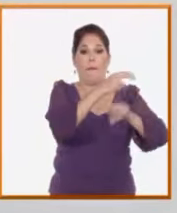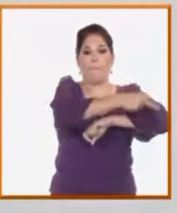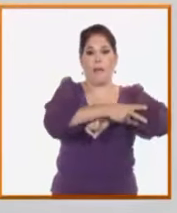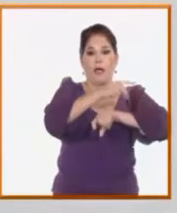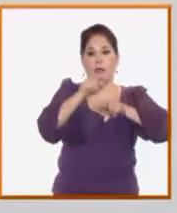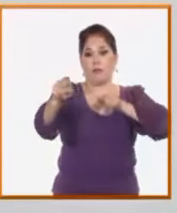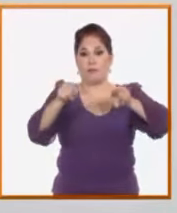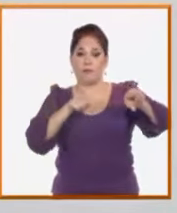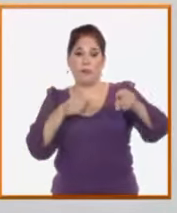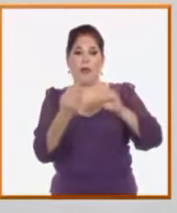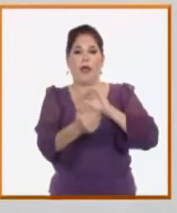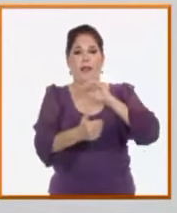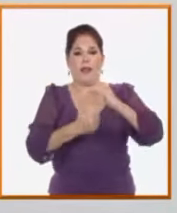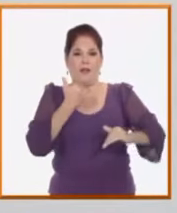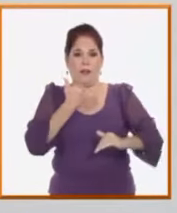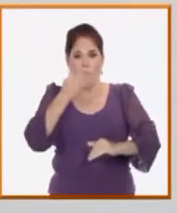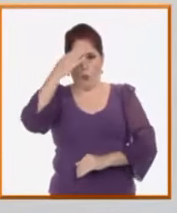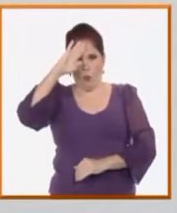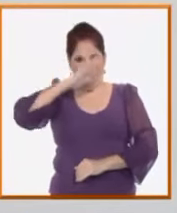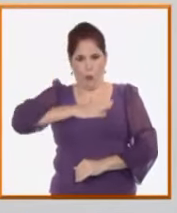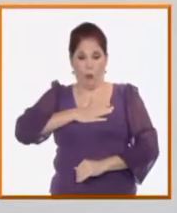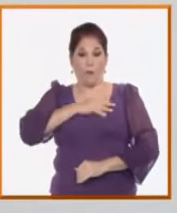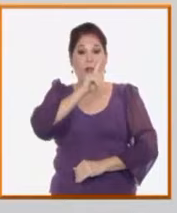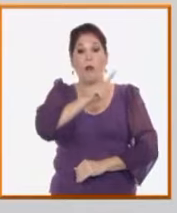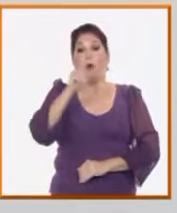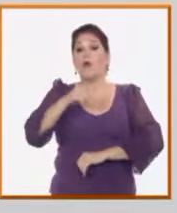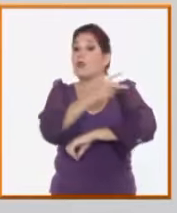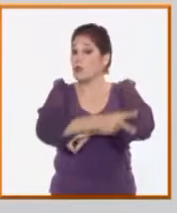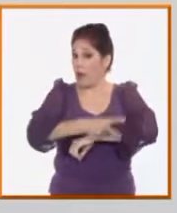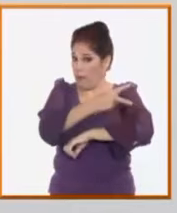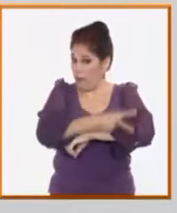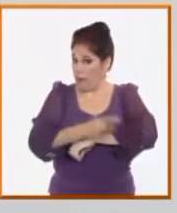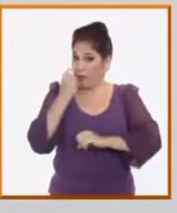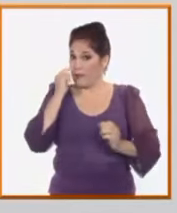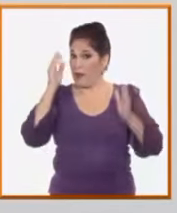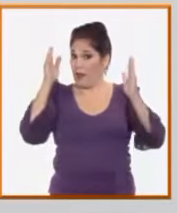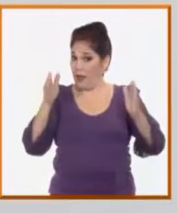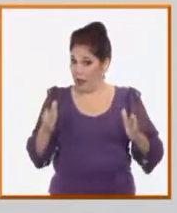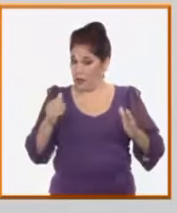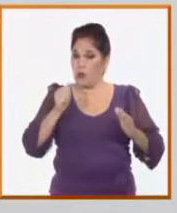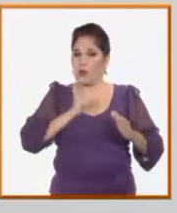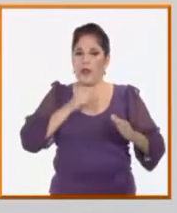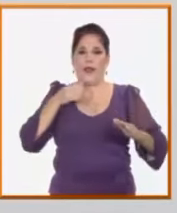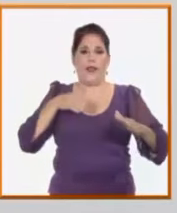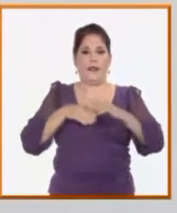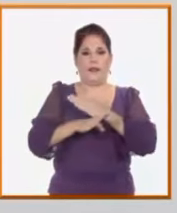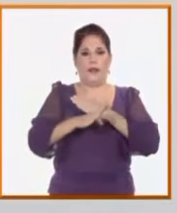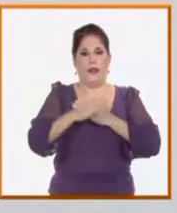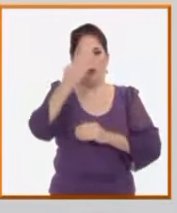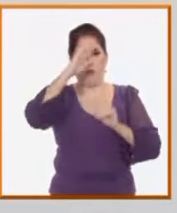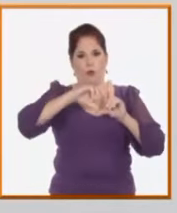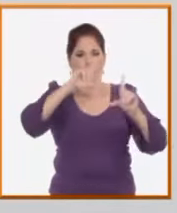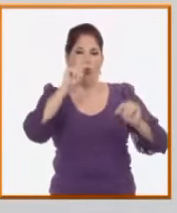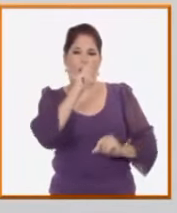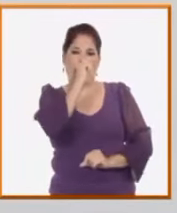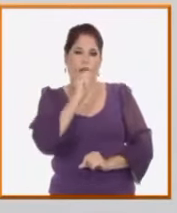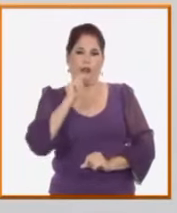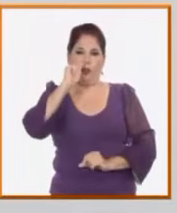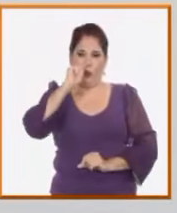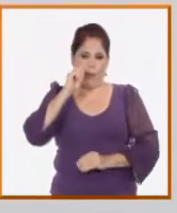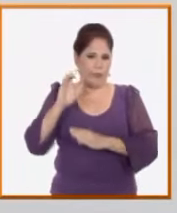al territorio nacional Randy desde 11 países este año se intentó introducir droga al territorio nacional es